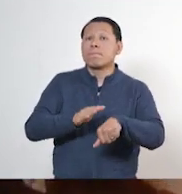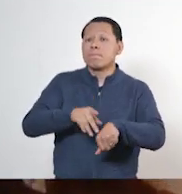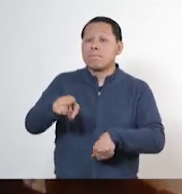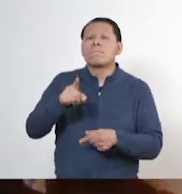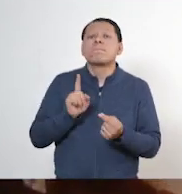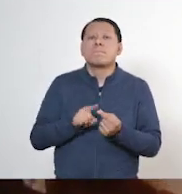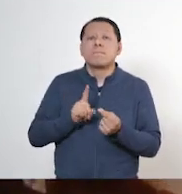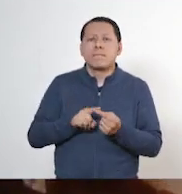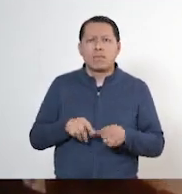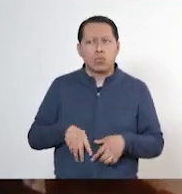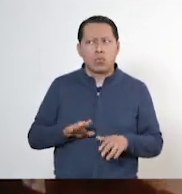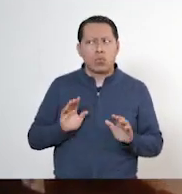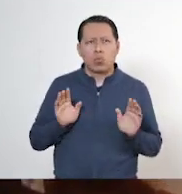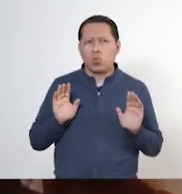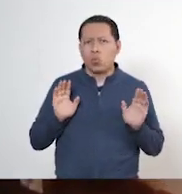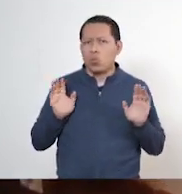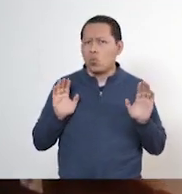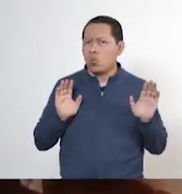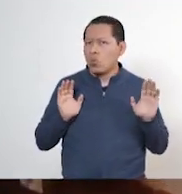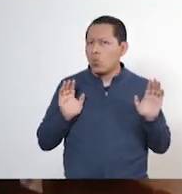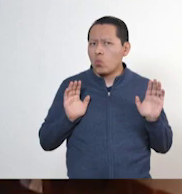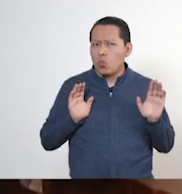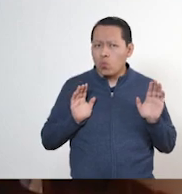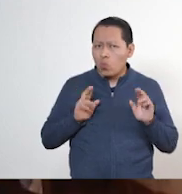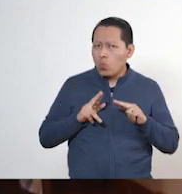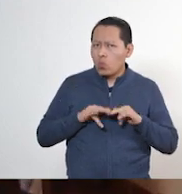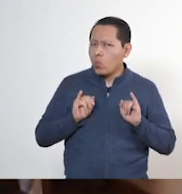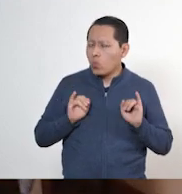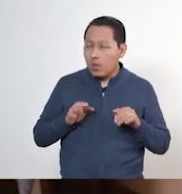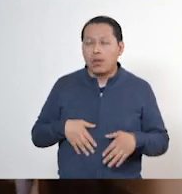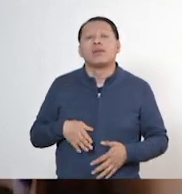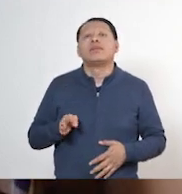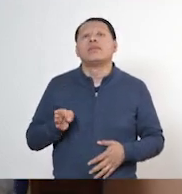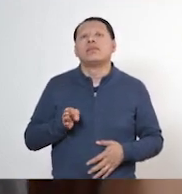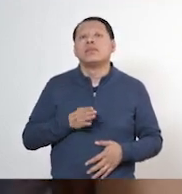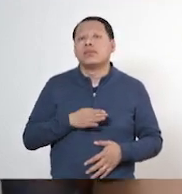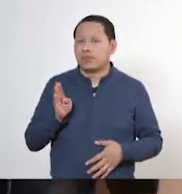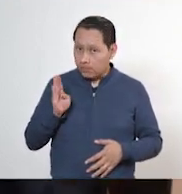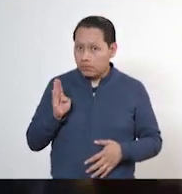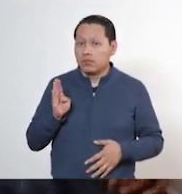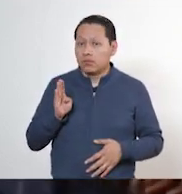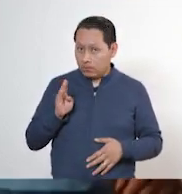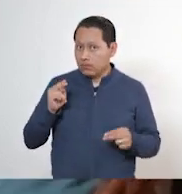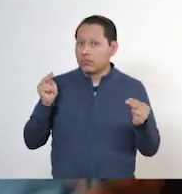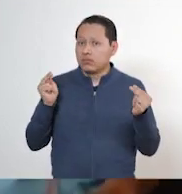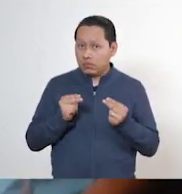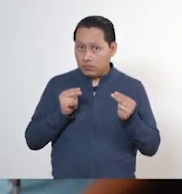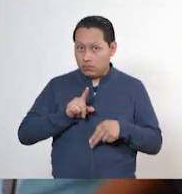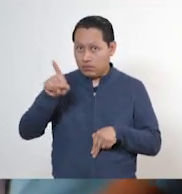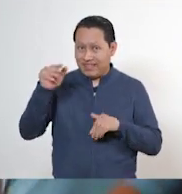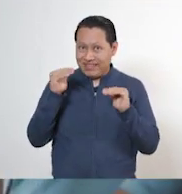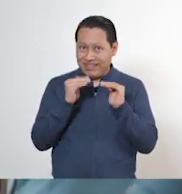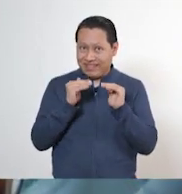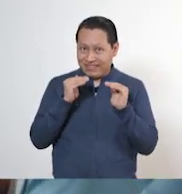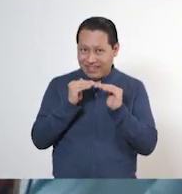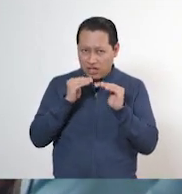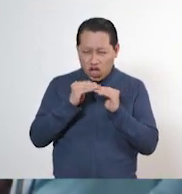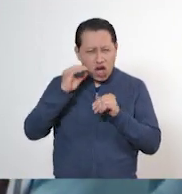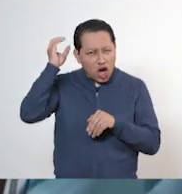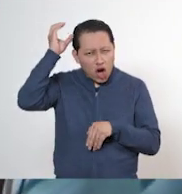¿A dónde va? A ningún lado. ¡Qué bueno! Porque necesito que vayas a casa de doña